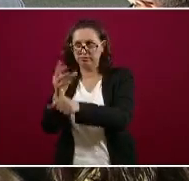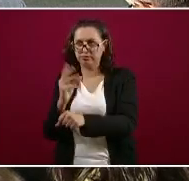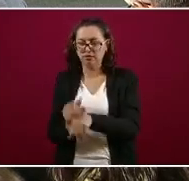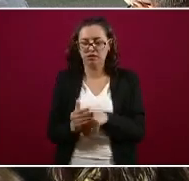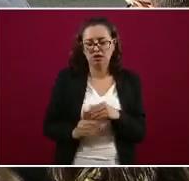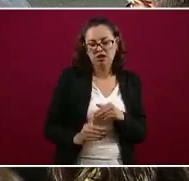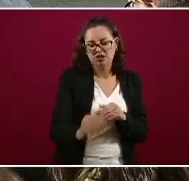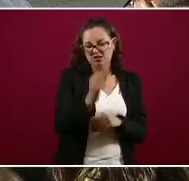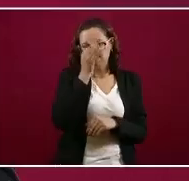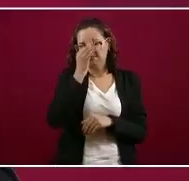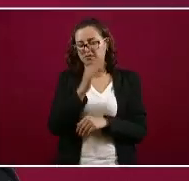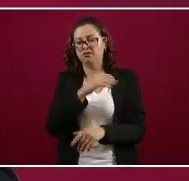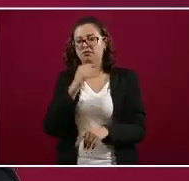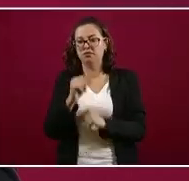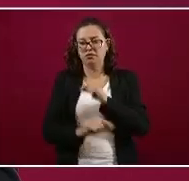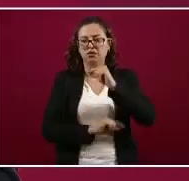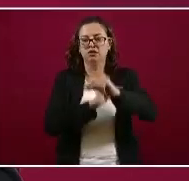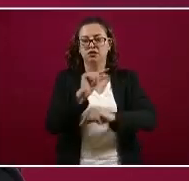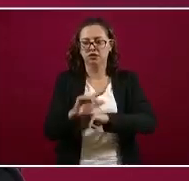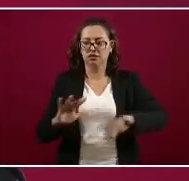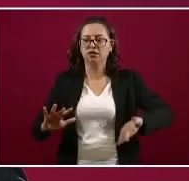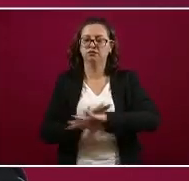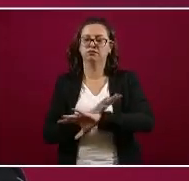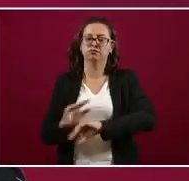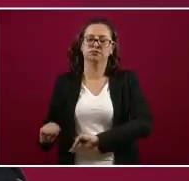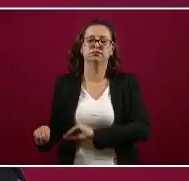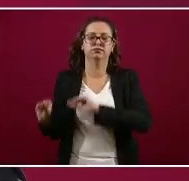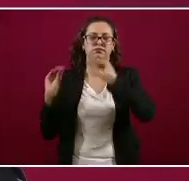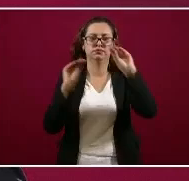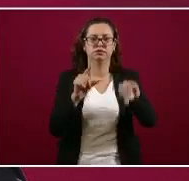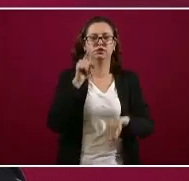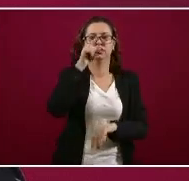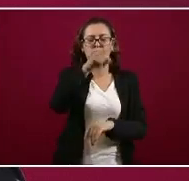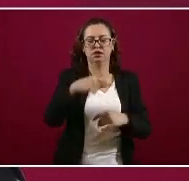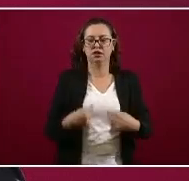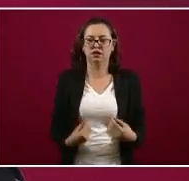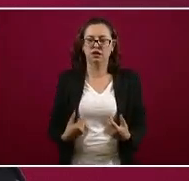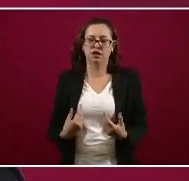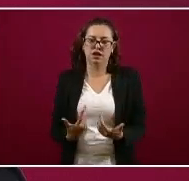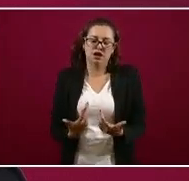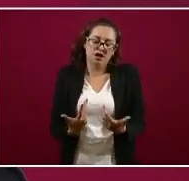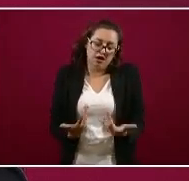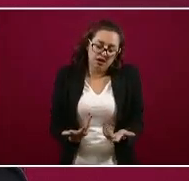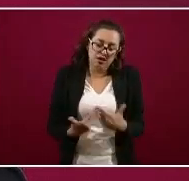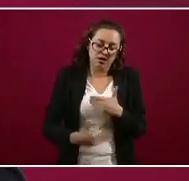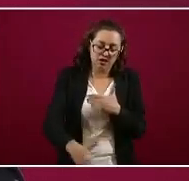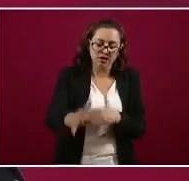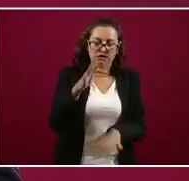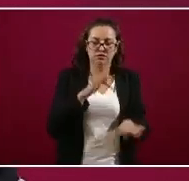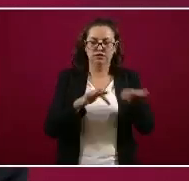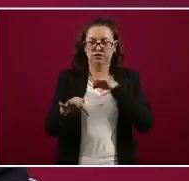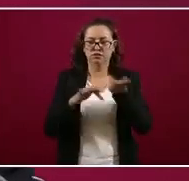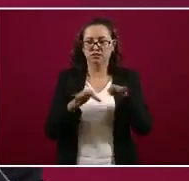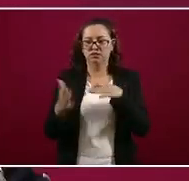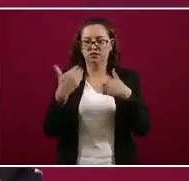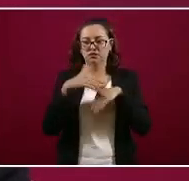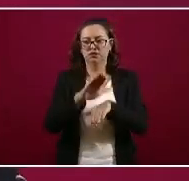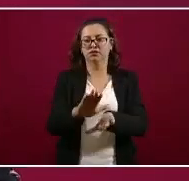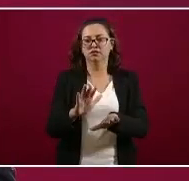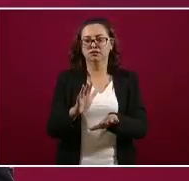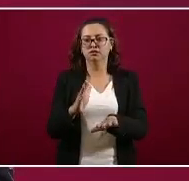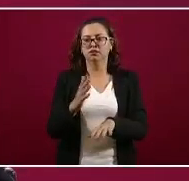este estaremos gradualmente atendiendo desde ciudad obregón todo lo que tiene que ver con el accionar y